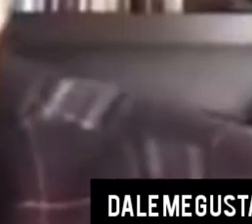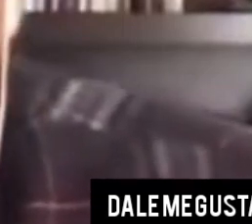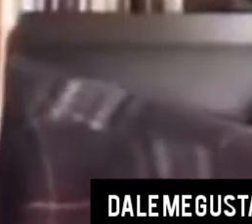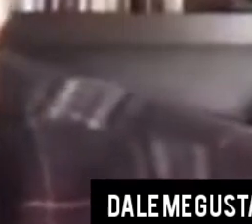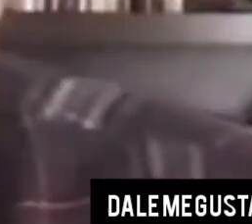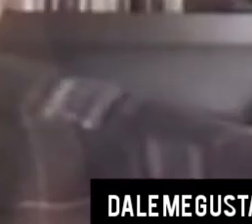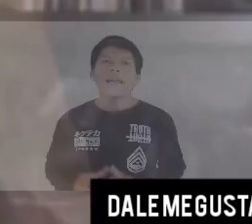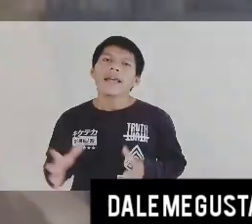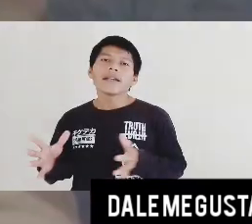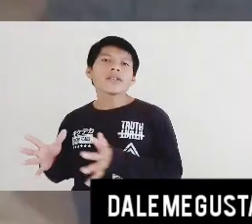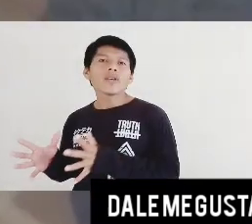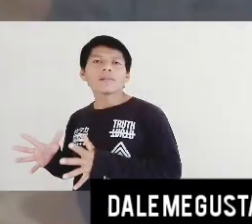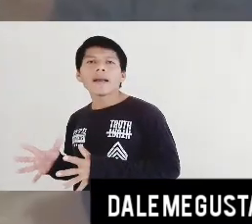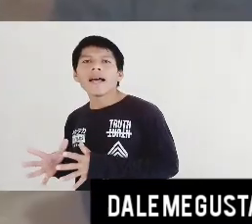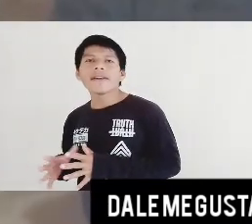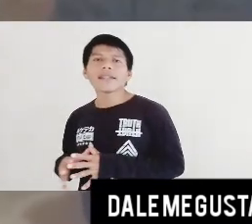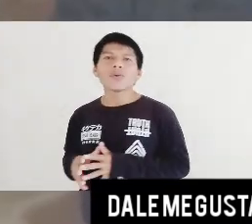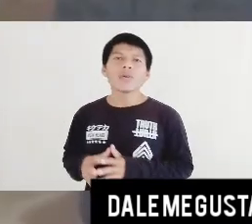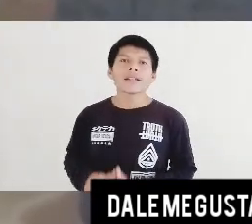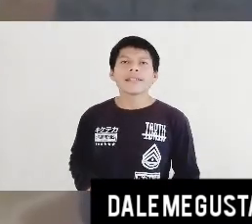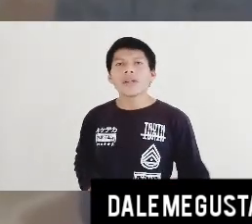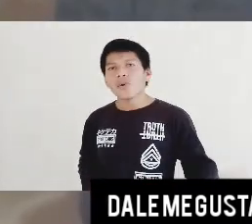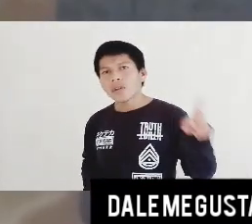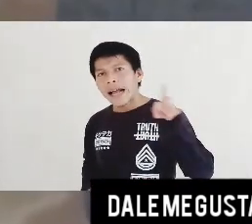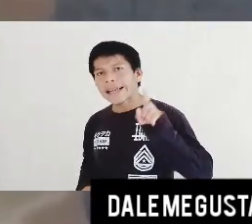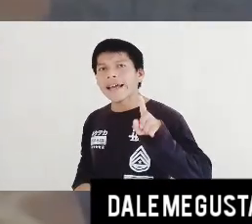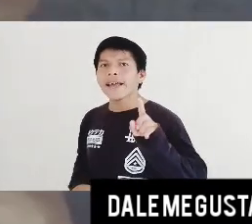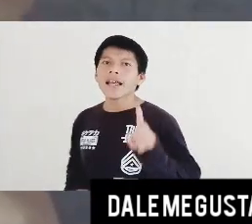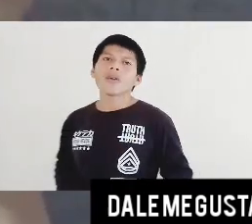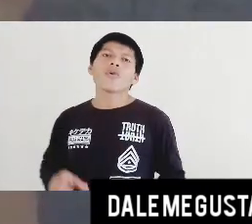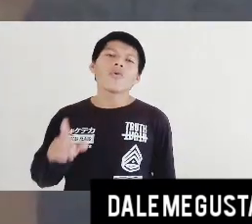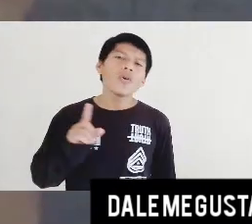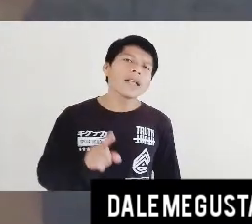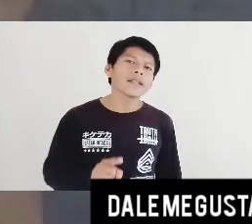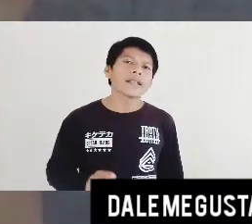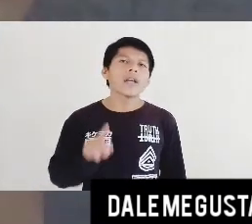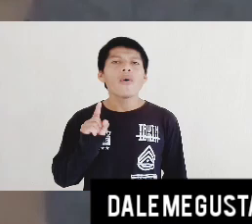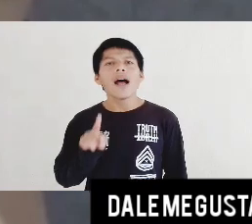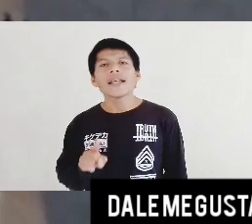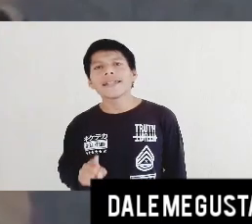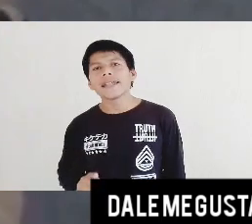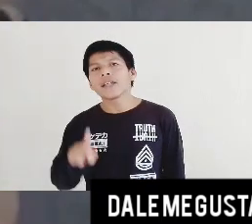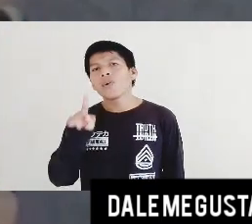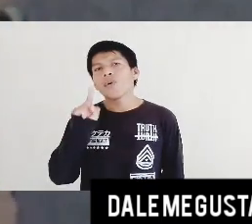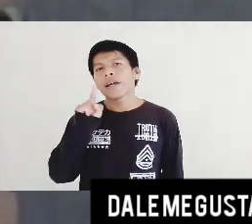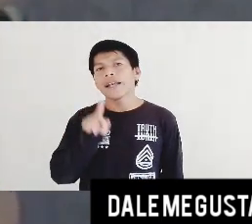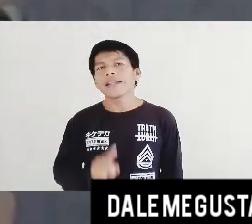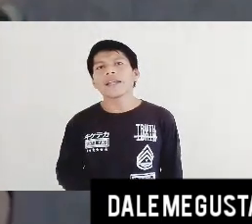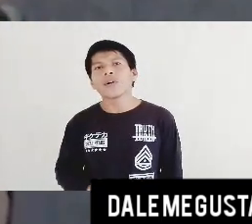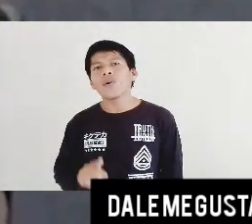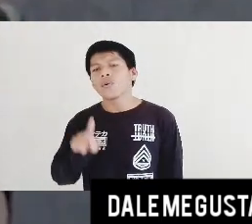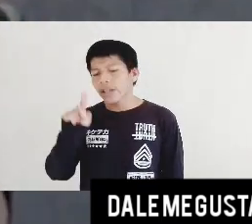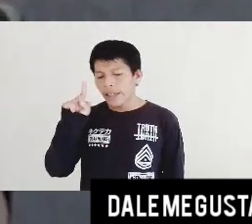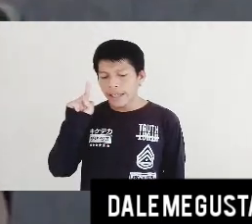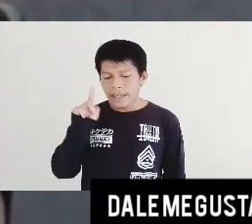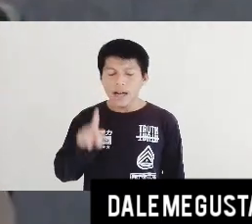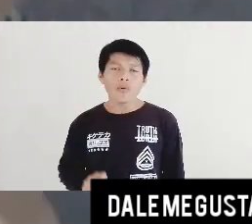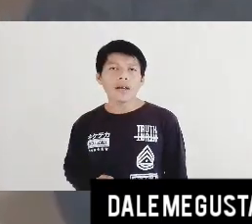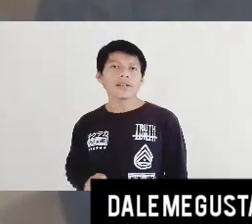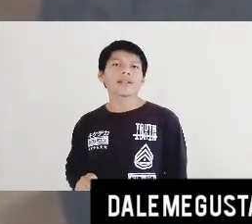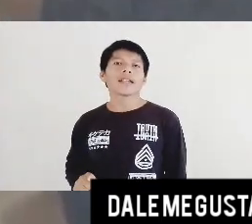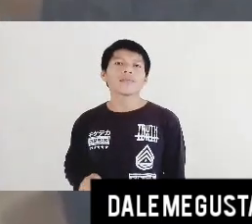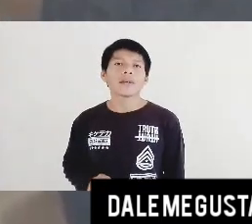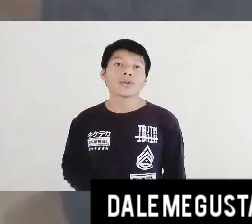simple dicho personal? Esas son las palabras de Julia Astillero. Aclarar algo, Julia Astillero ha sido crítico de